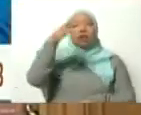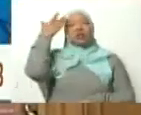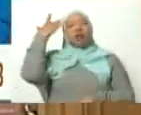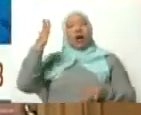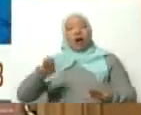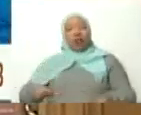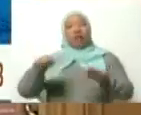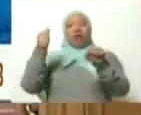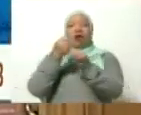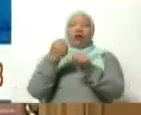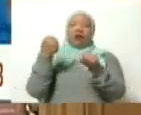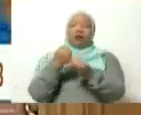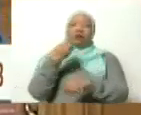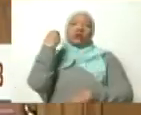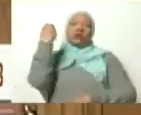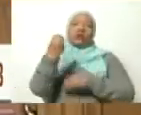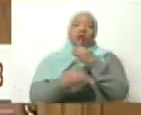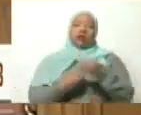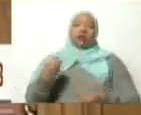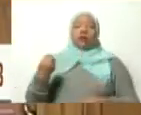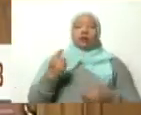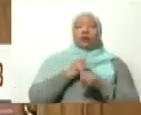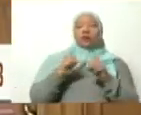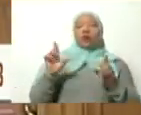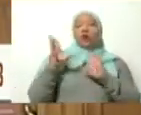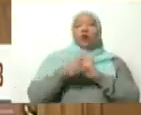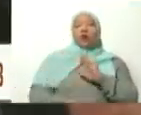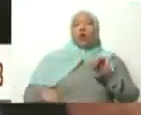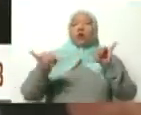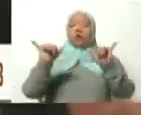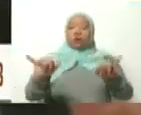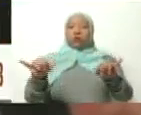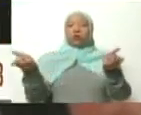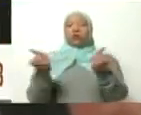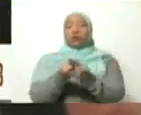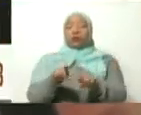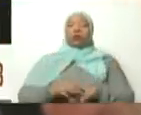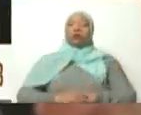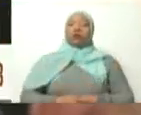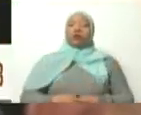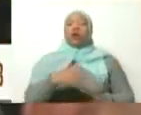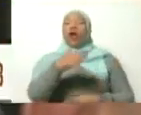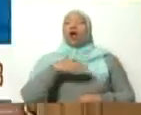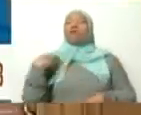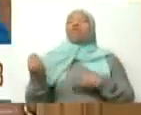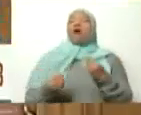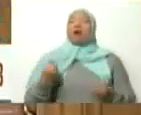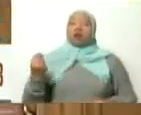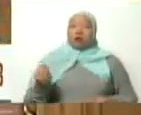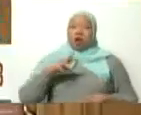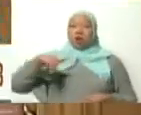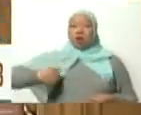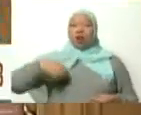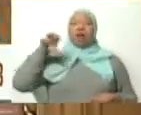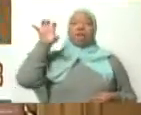salvajemente legitimar un vulgar robo y un despojo de recursos, que es lo que ha ocurrido con nuestra patria.